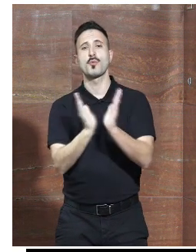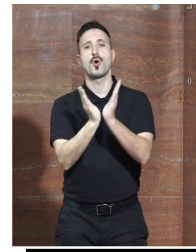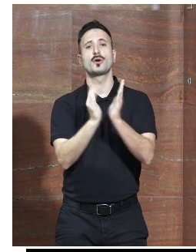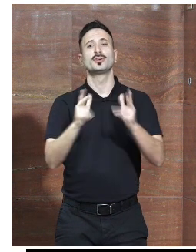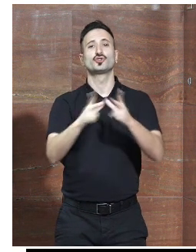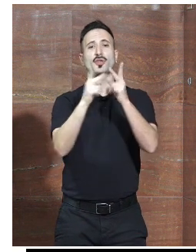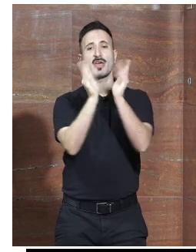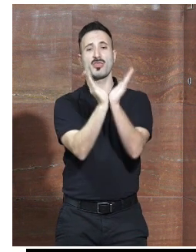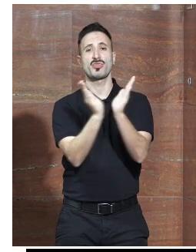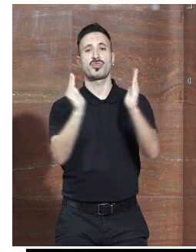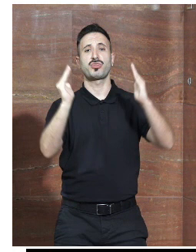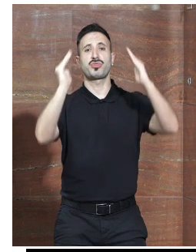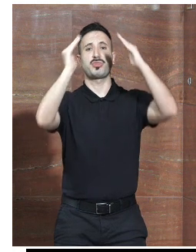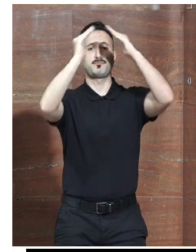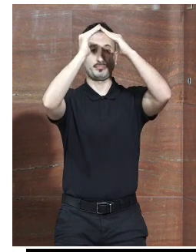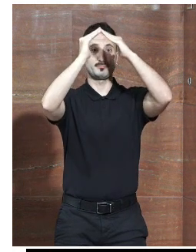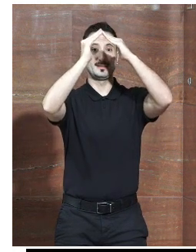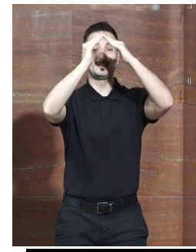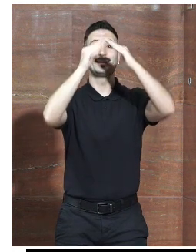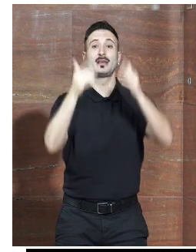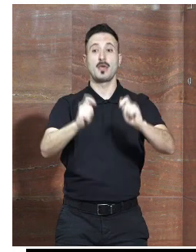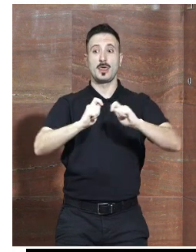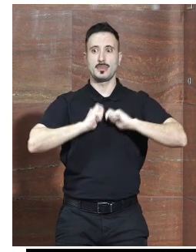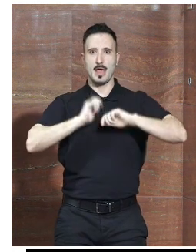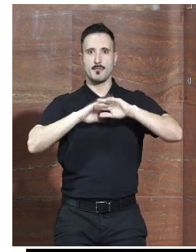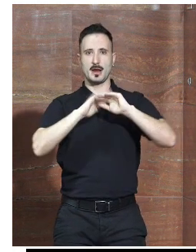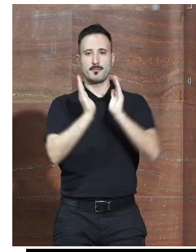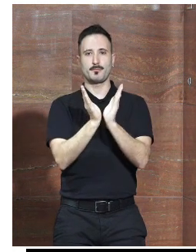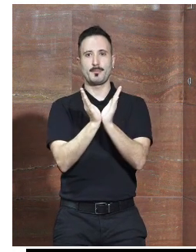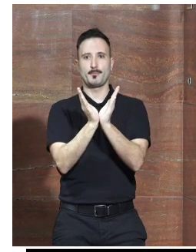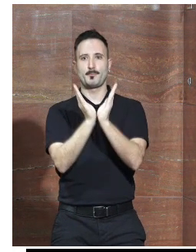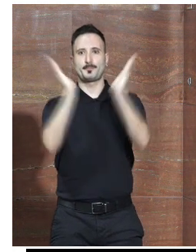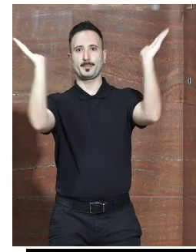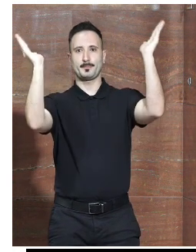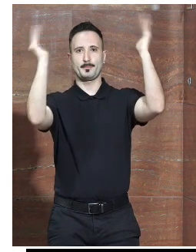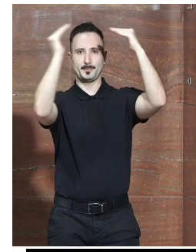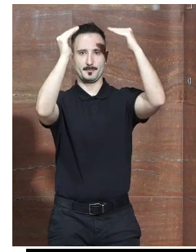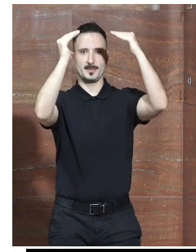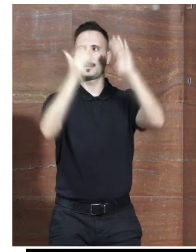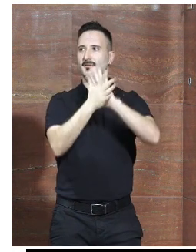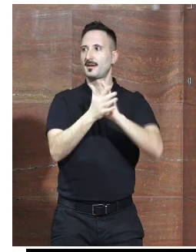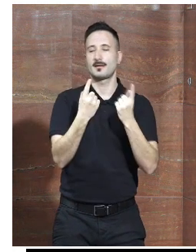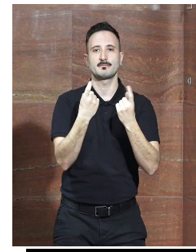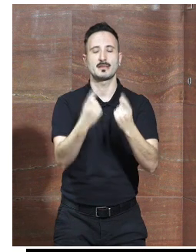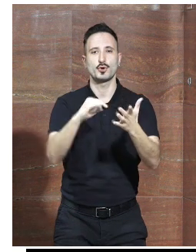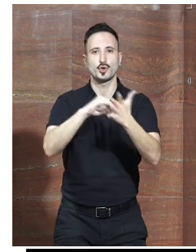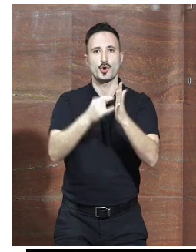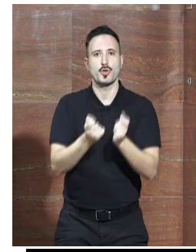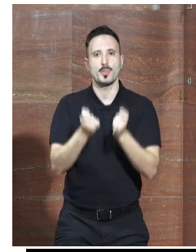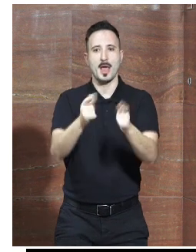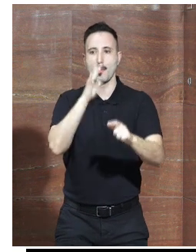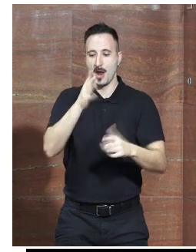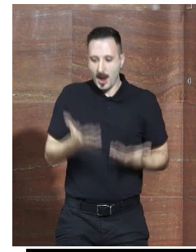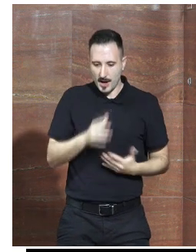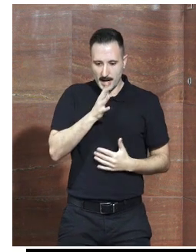¿no? De la transición demográfica, nos lleva a... Ahí vamos nosotros. Claro, a resolver. Si antes nos preocupábamos por la